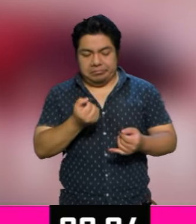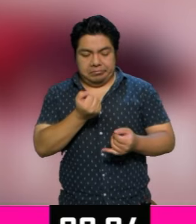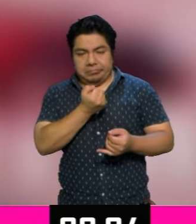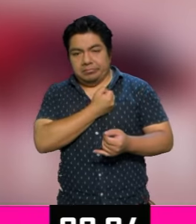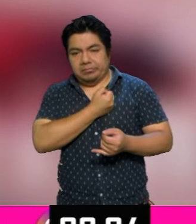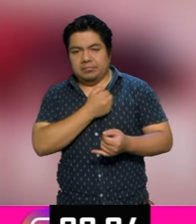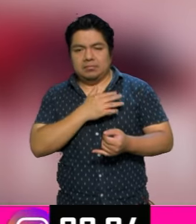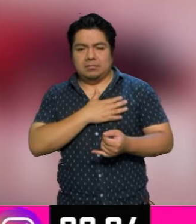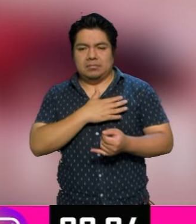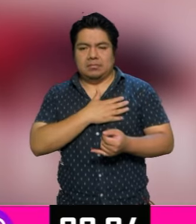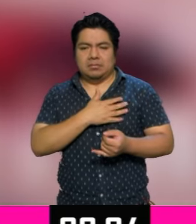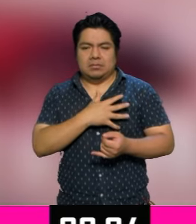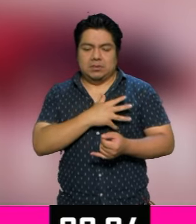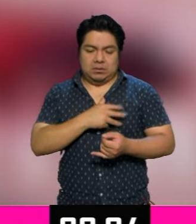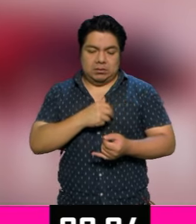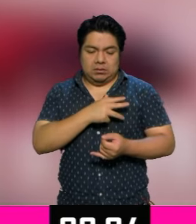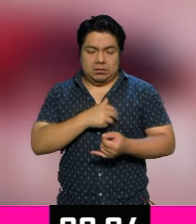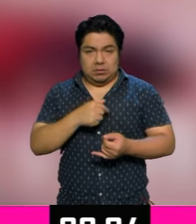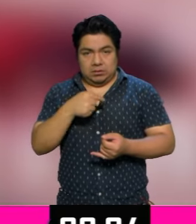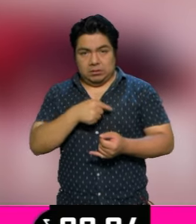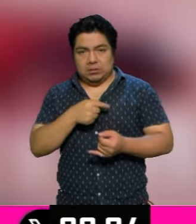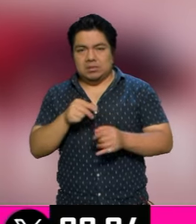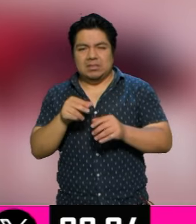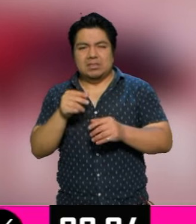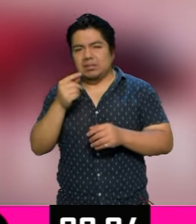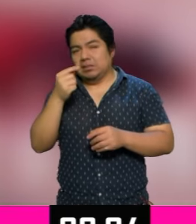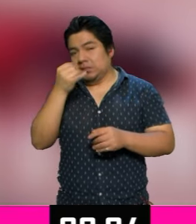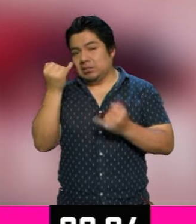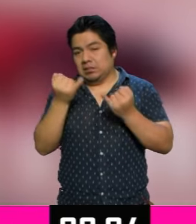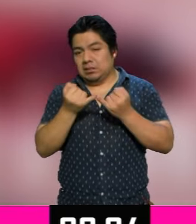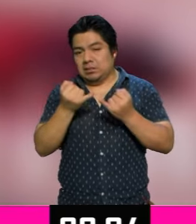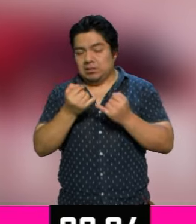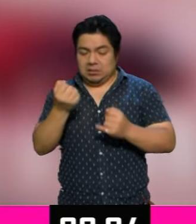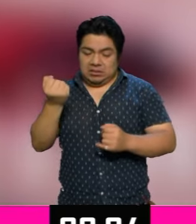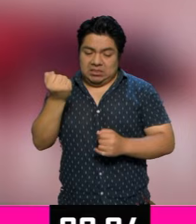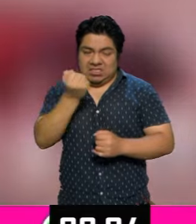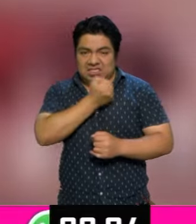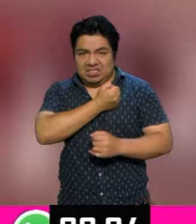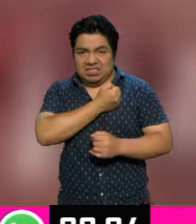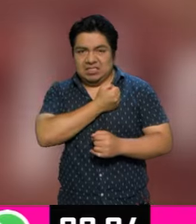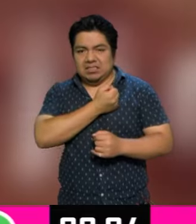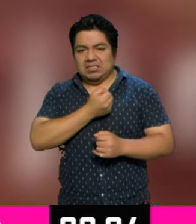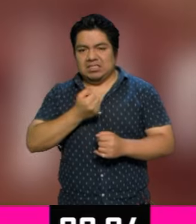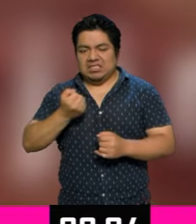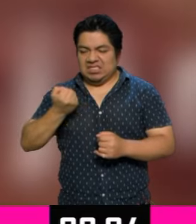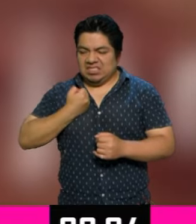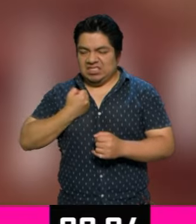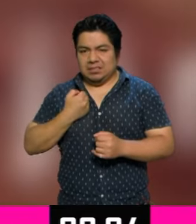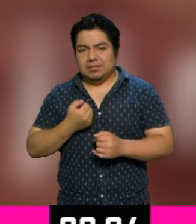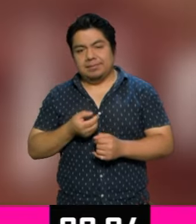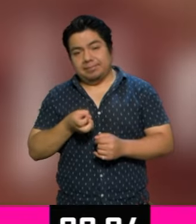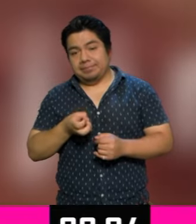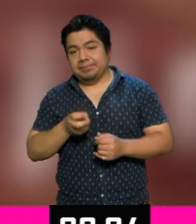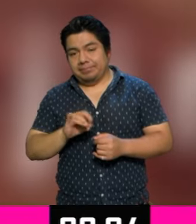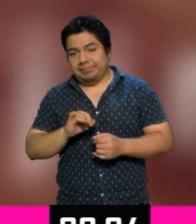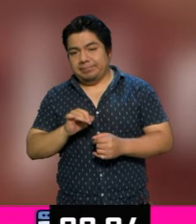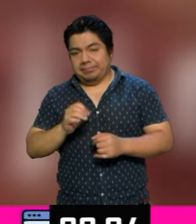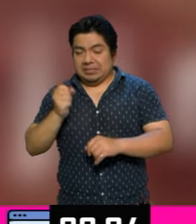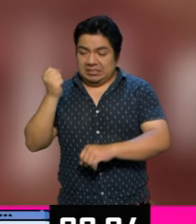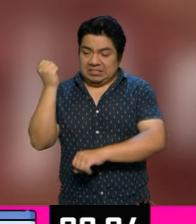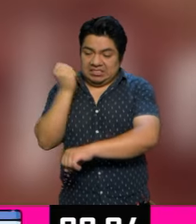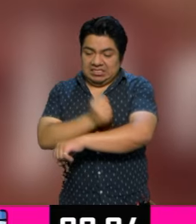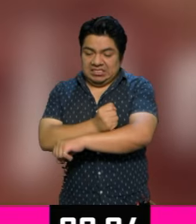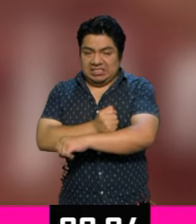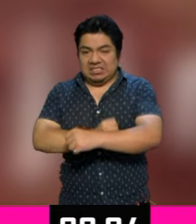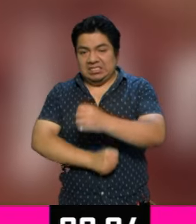donde está su propio hijo de él. Le abrió en la frente del al chiquito. Niño. ¿Sangró? Sí. Sí lo logró picar, ¿eh? Si